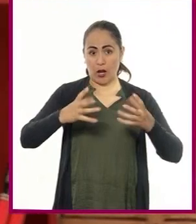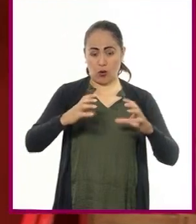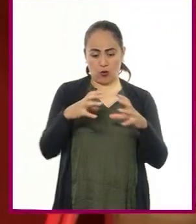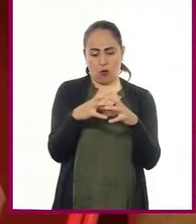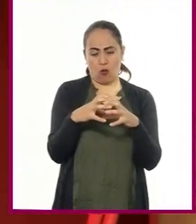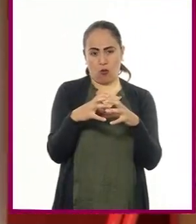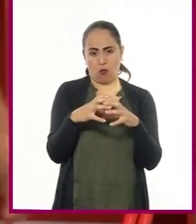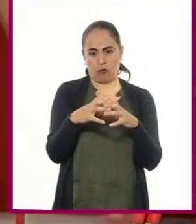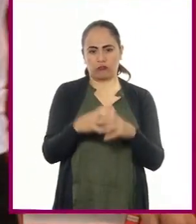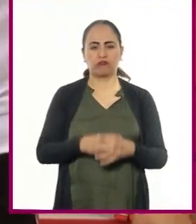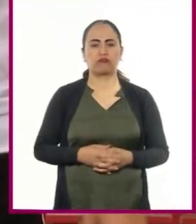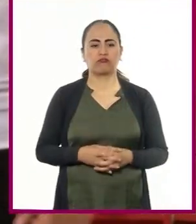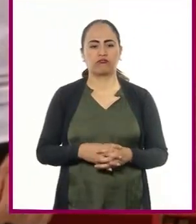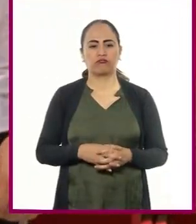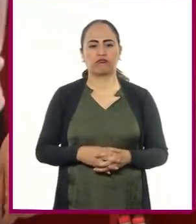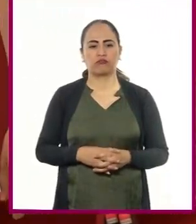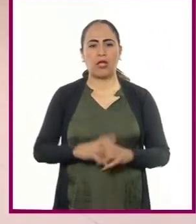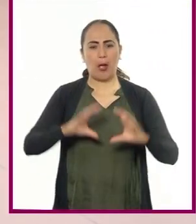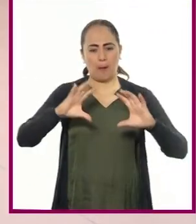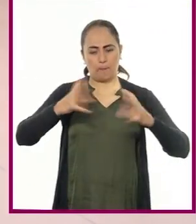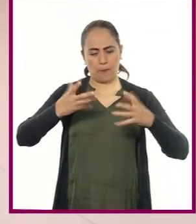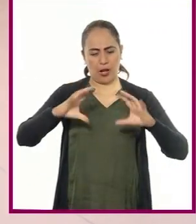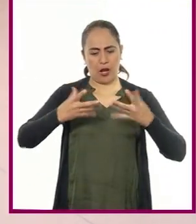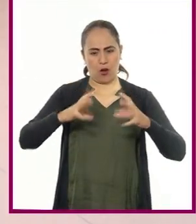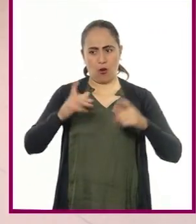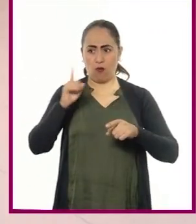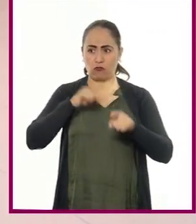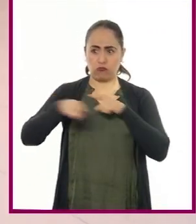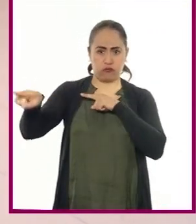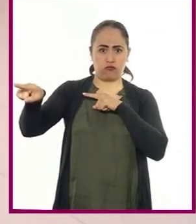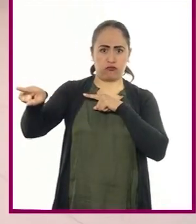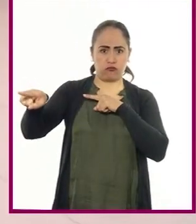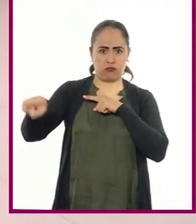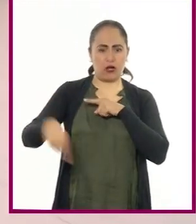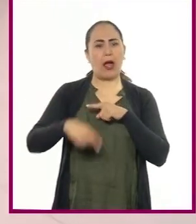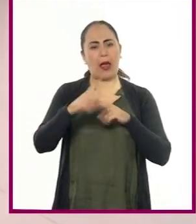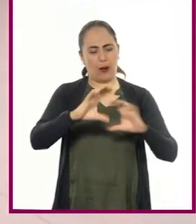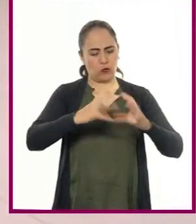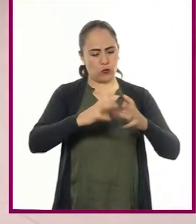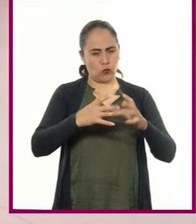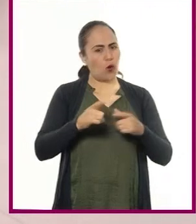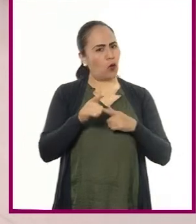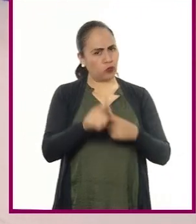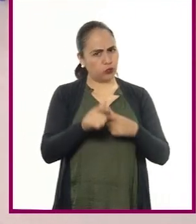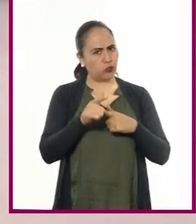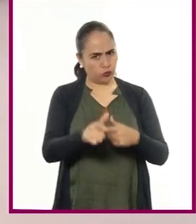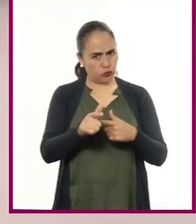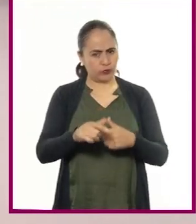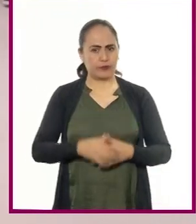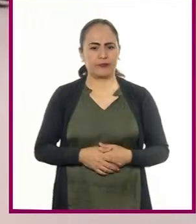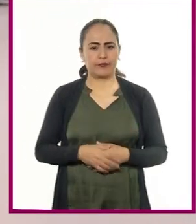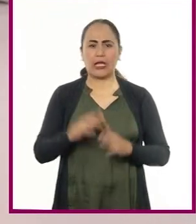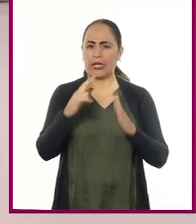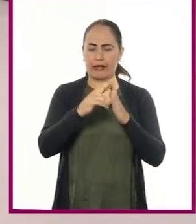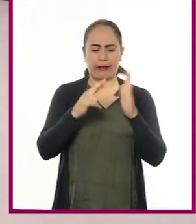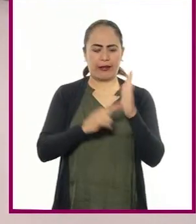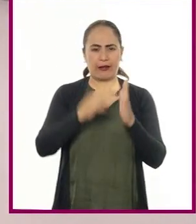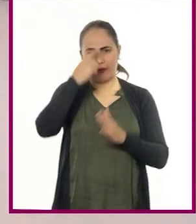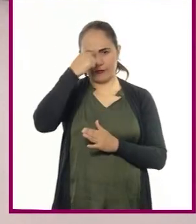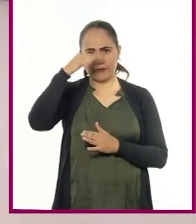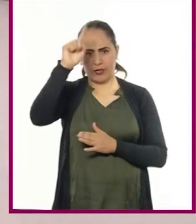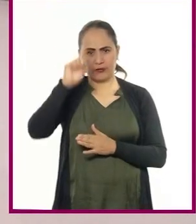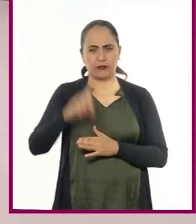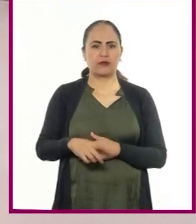o vamos con pelota? Si se va la pelota, si se va el balón, ya tengo aquí las pelotas para que puedan continuar. Listo, maestro. Reglas muy fácil.